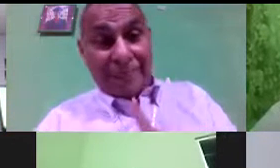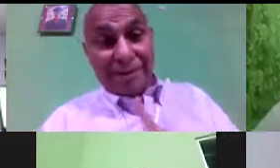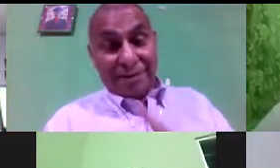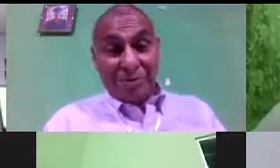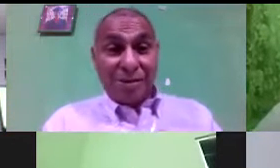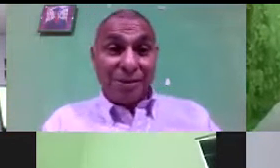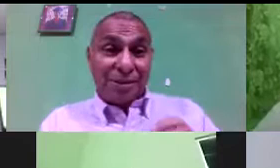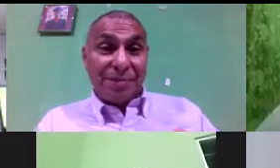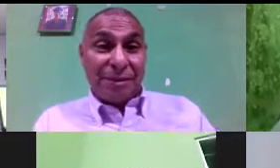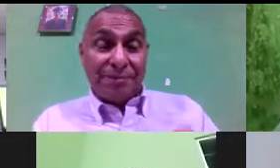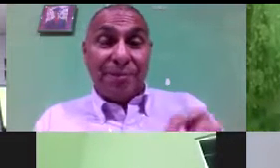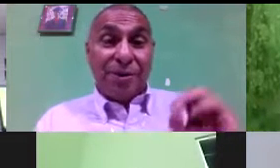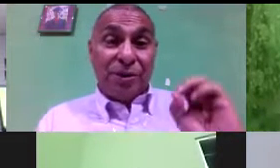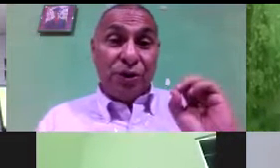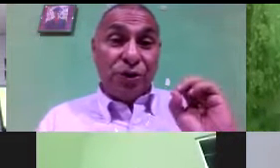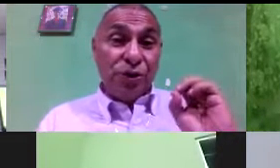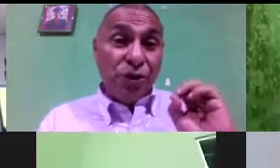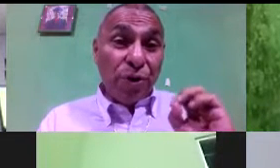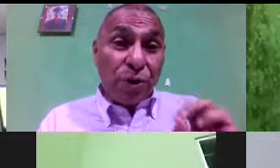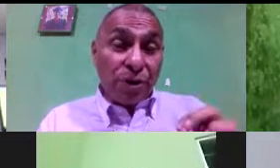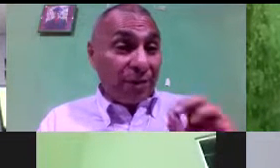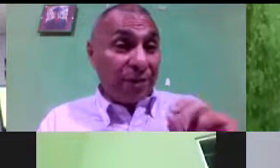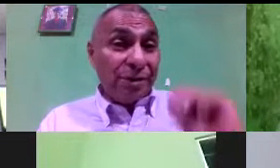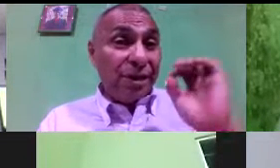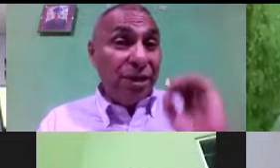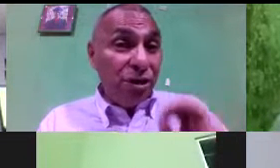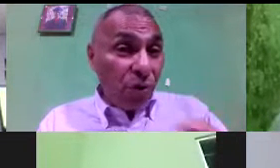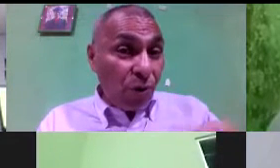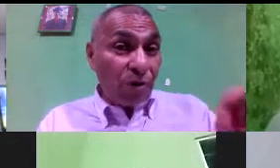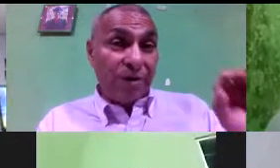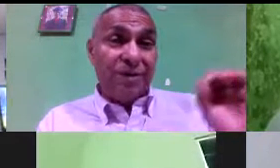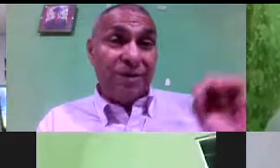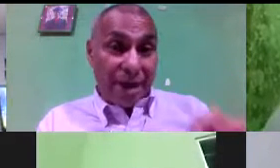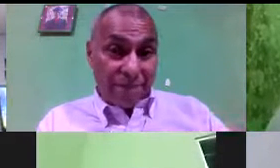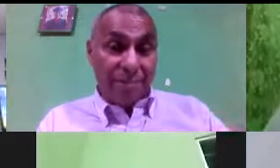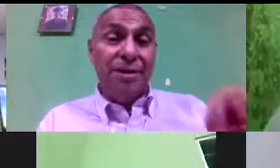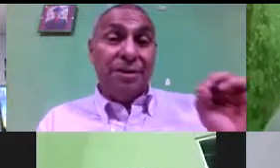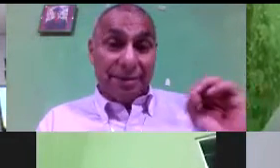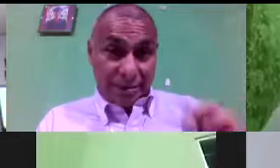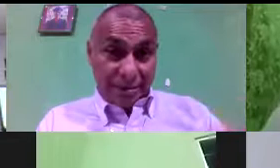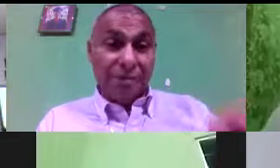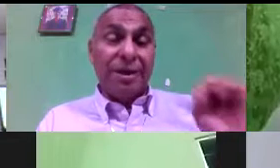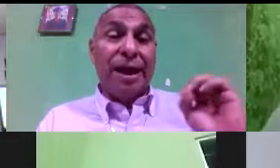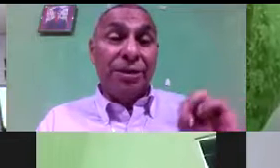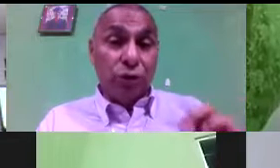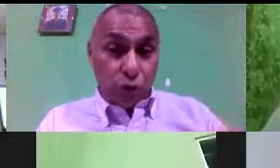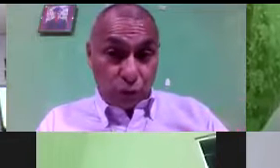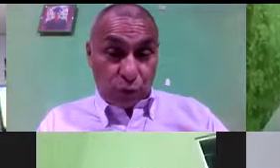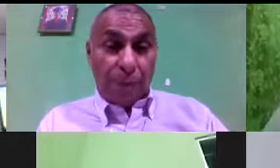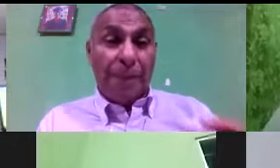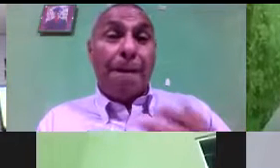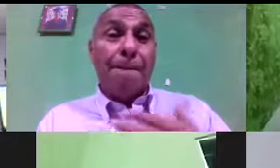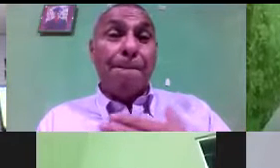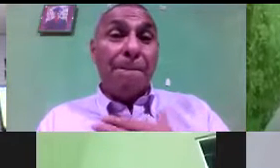despacito. Lo vamos a hacer de esta manera. Your, acuérdense, your name is